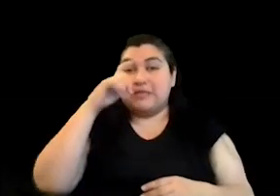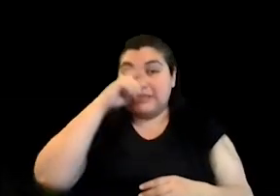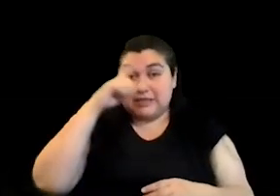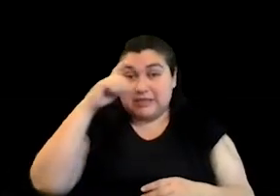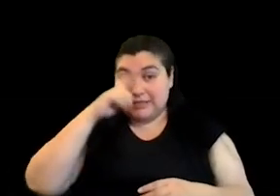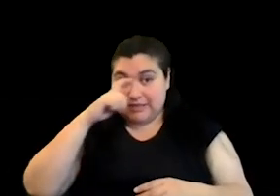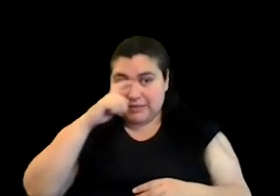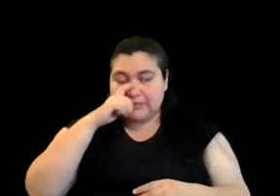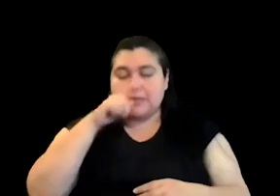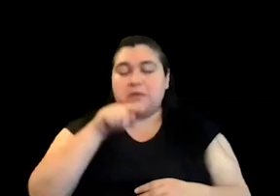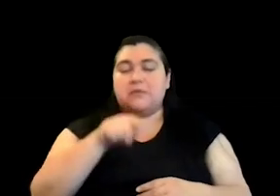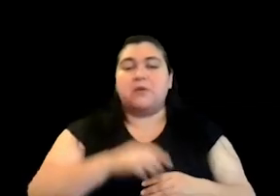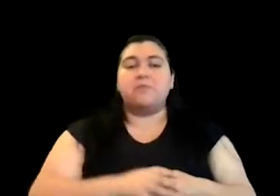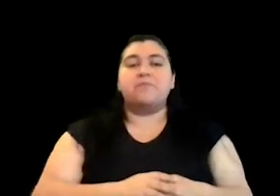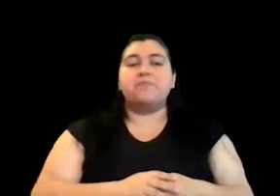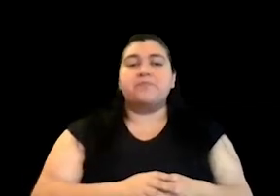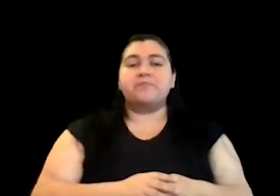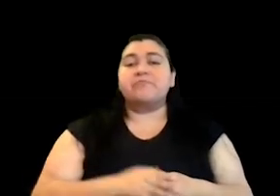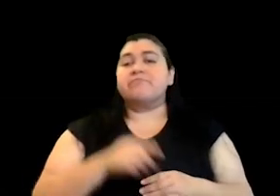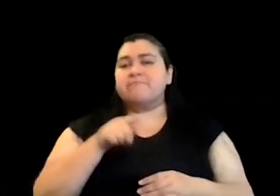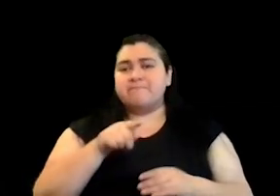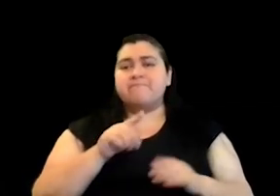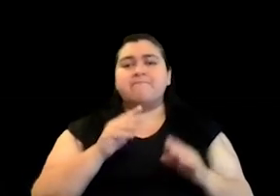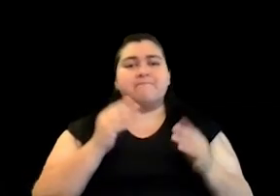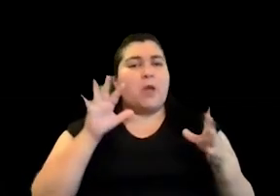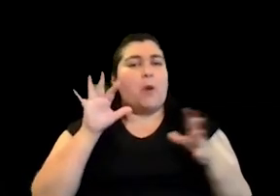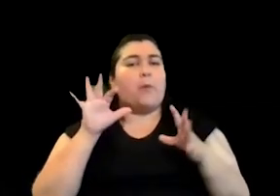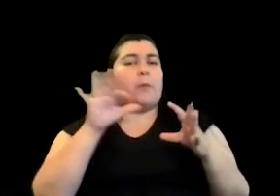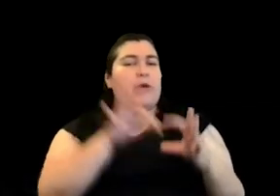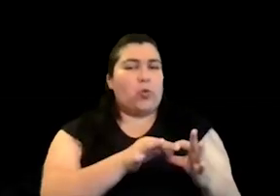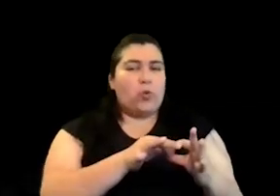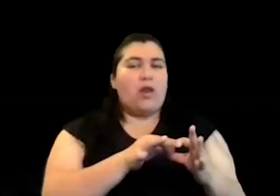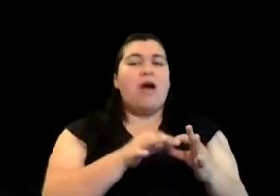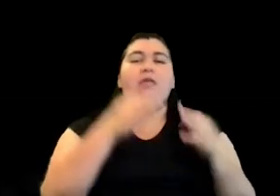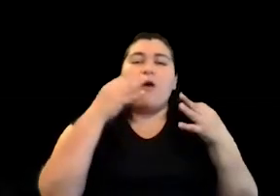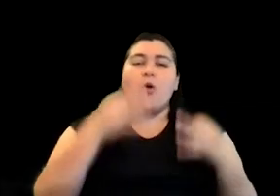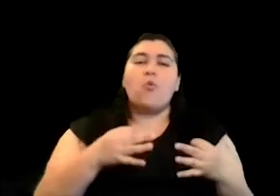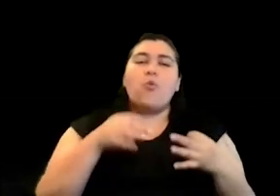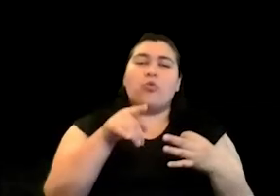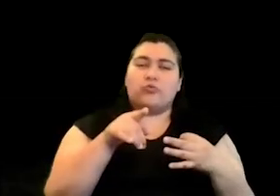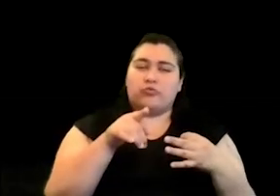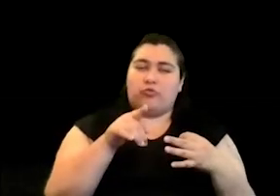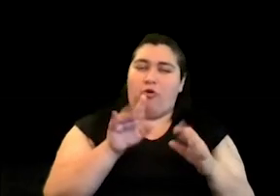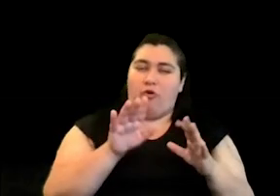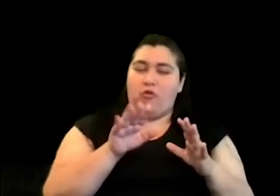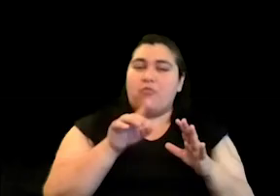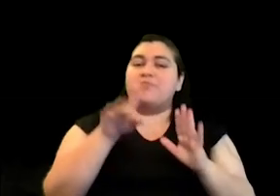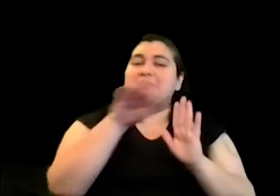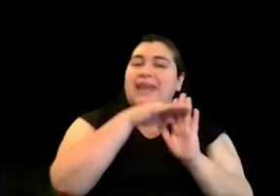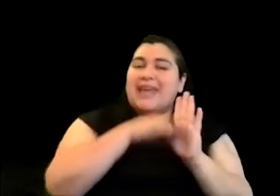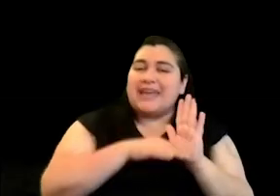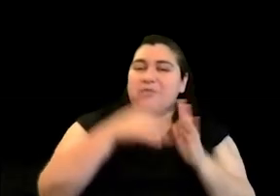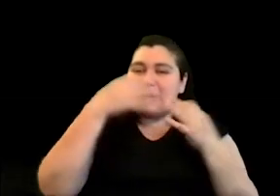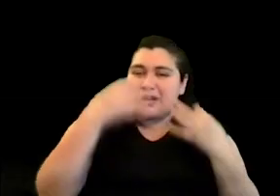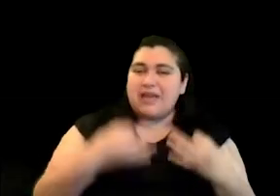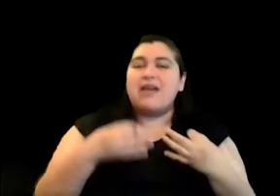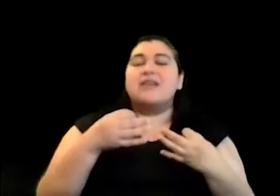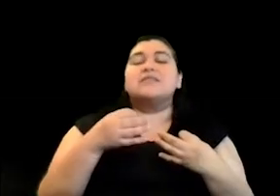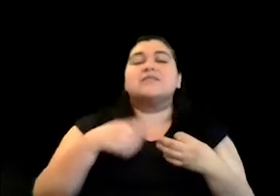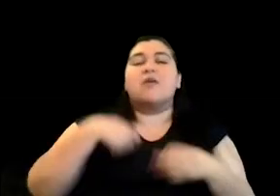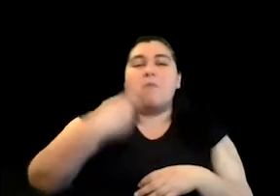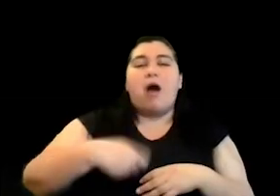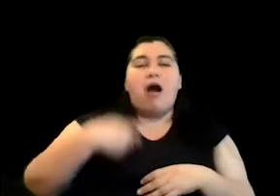5777, que está vinculada justamente también, pero a regímenes de facilidades de pago